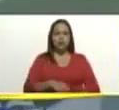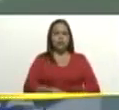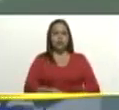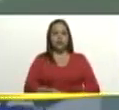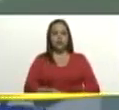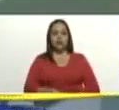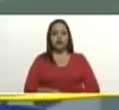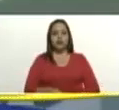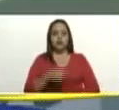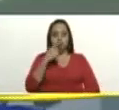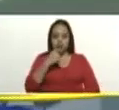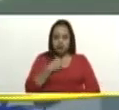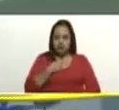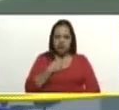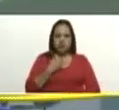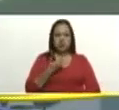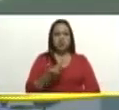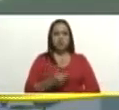me decía